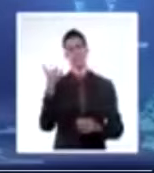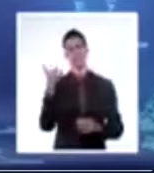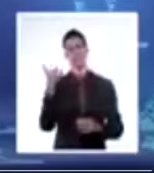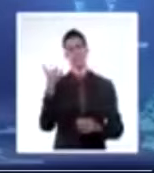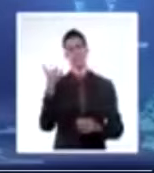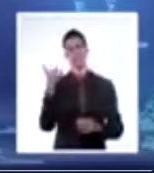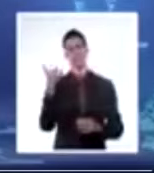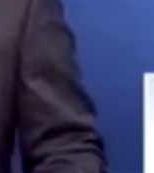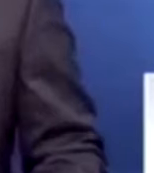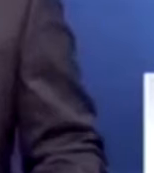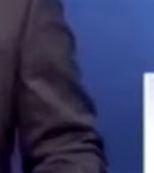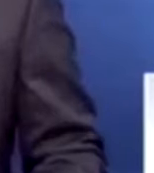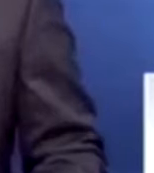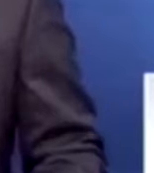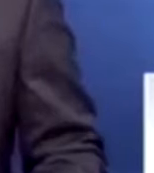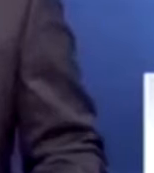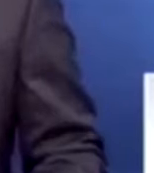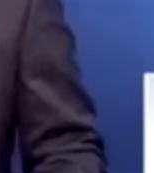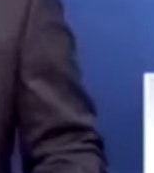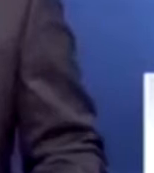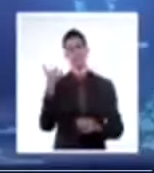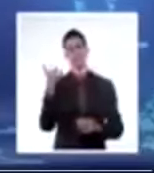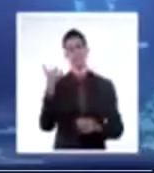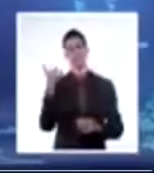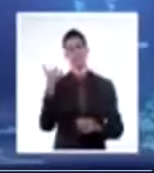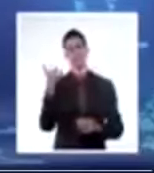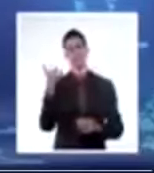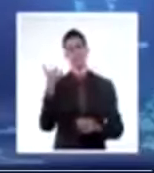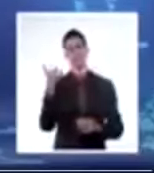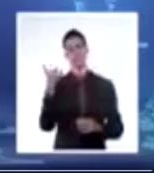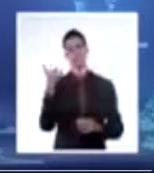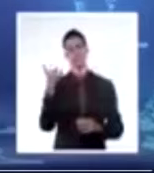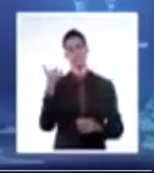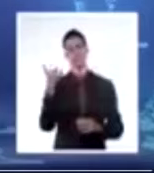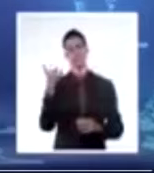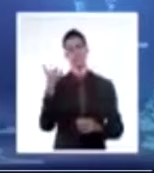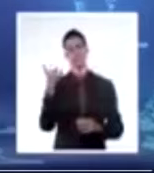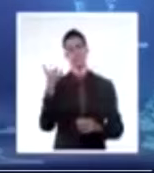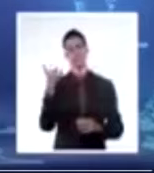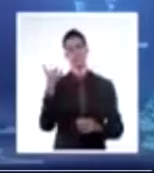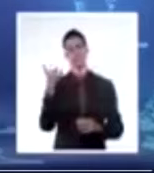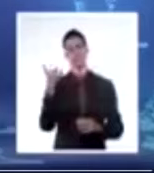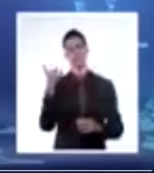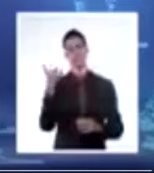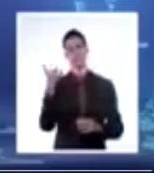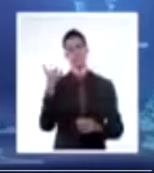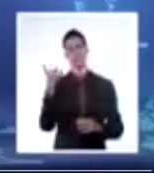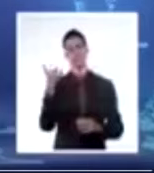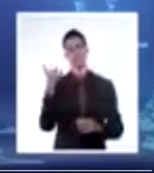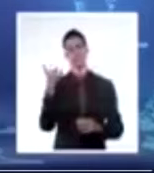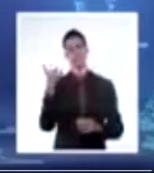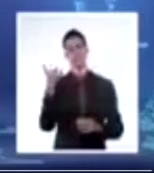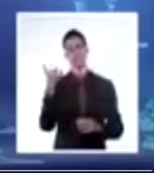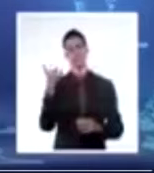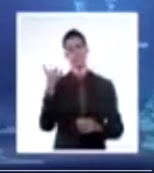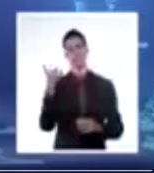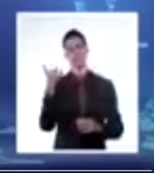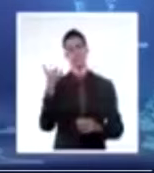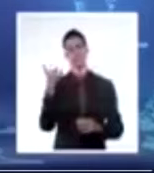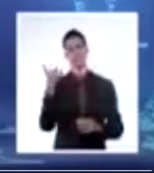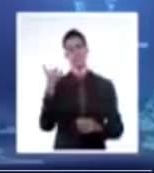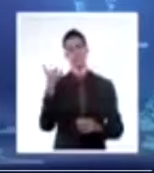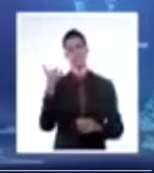mismo discurso. Es que se repite constantemente. Esta gente lleva años cayendo en una mentira, pero la misma, repetida. Una y otra vez, una